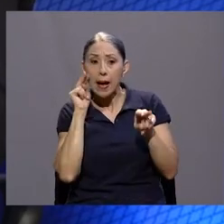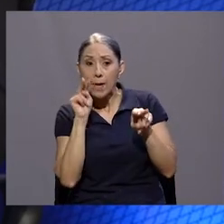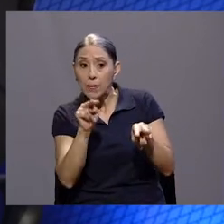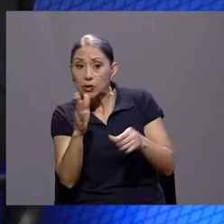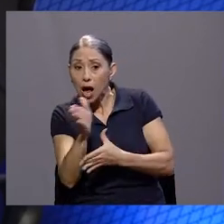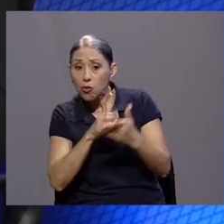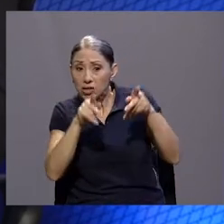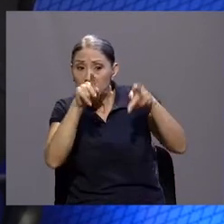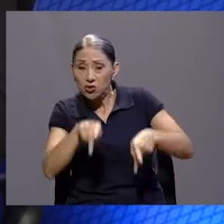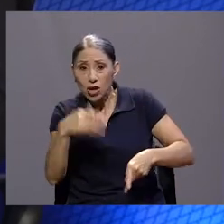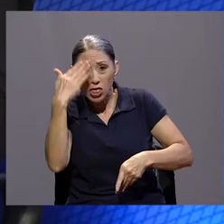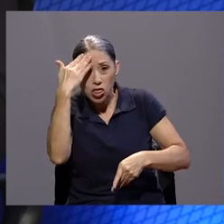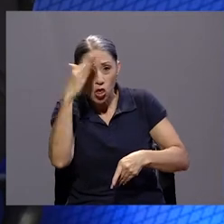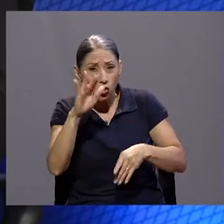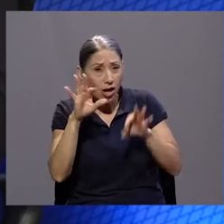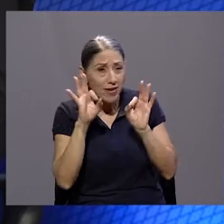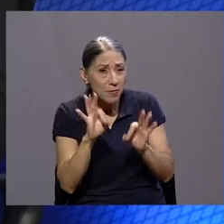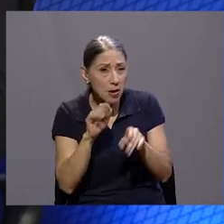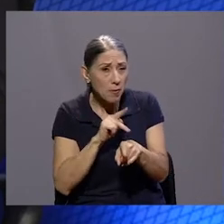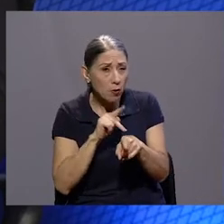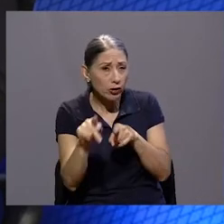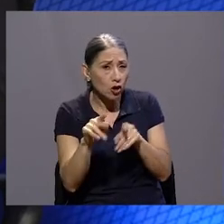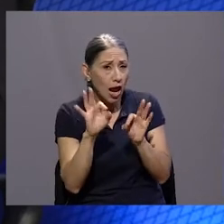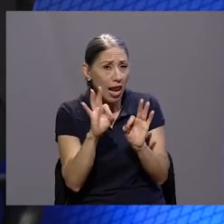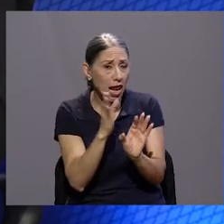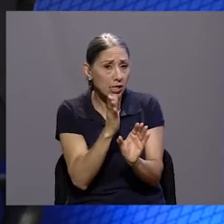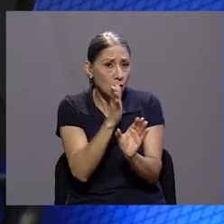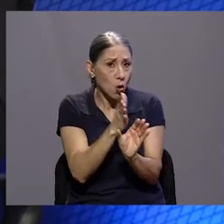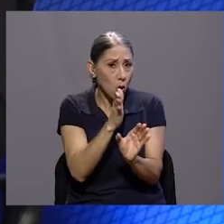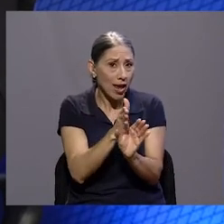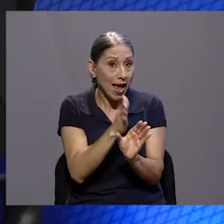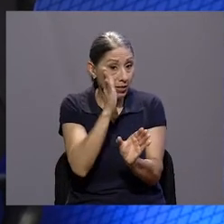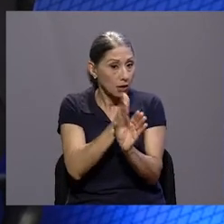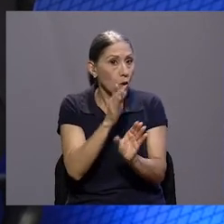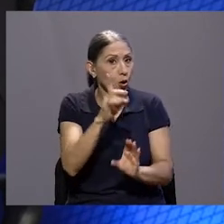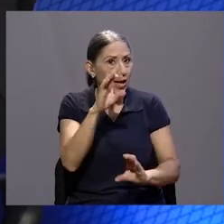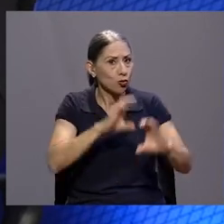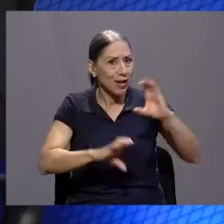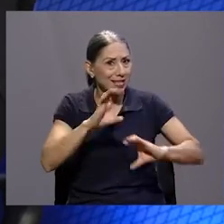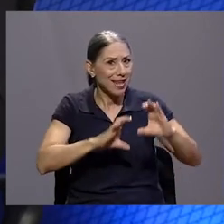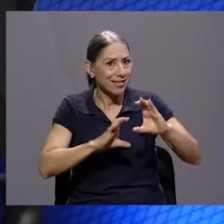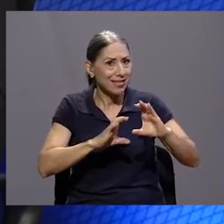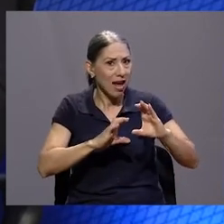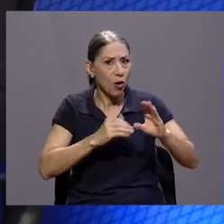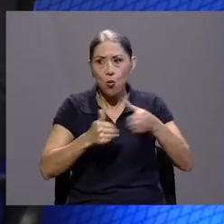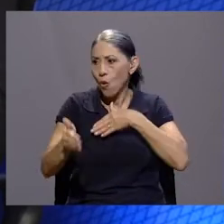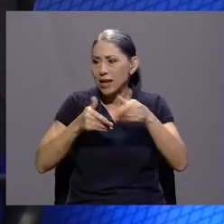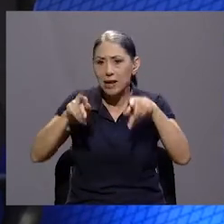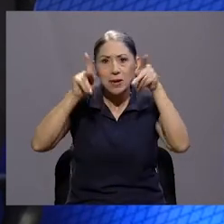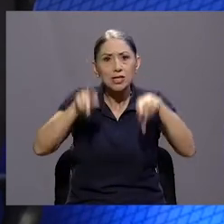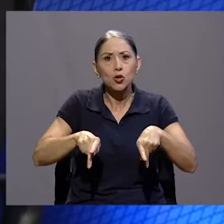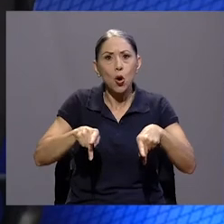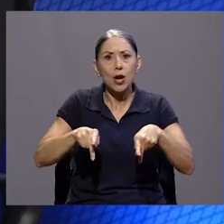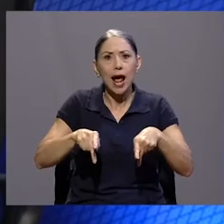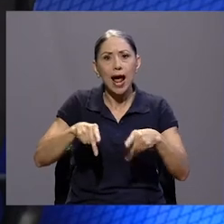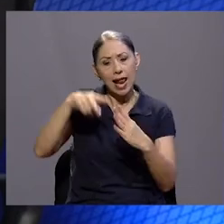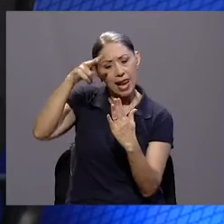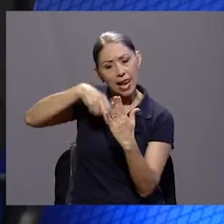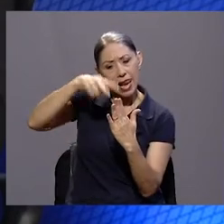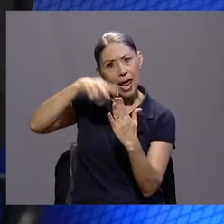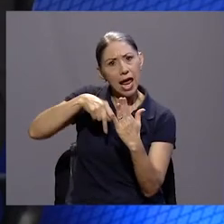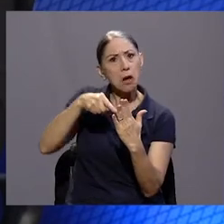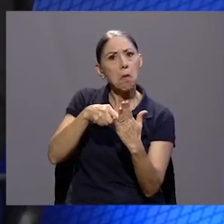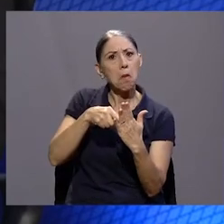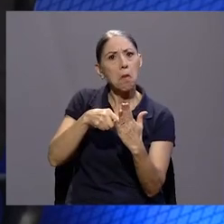personas que tal vez no tienen conocimiento profesional en un área como la psicología que es una ciencia en la cual no cualquier persona por leer simplemente un libro de autoayuda